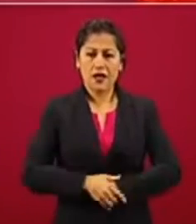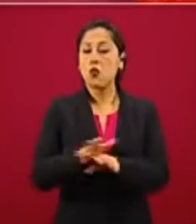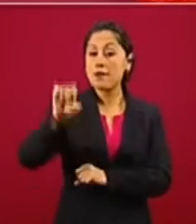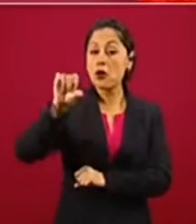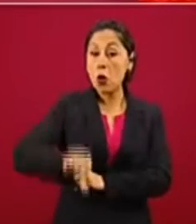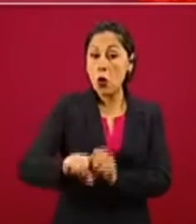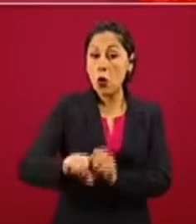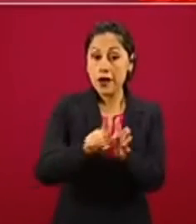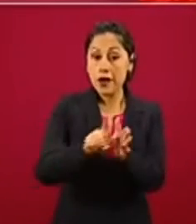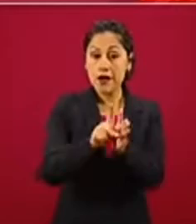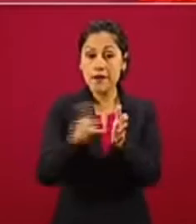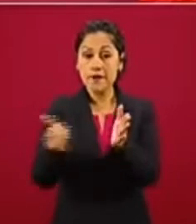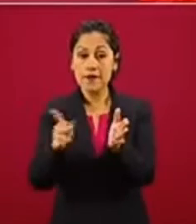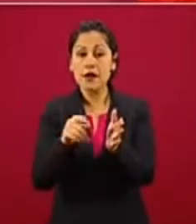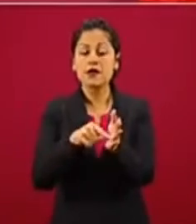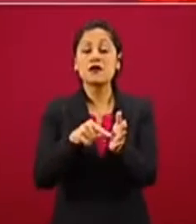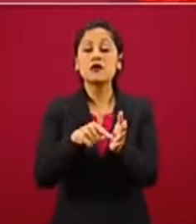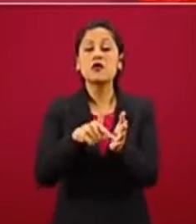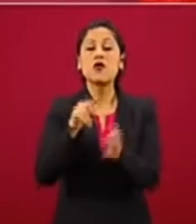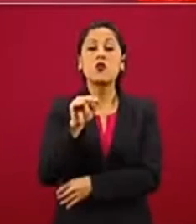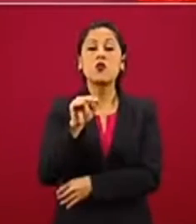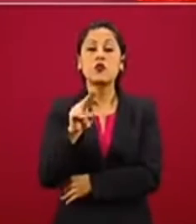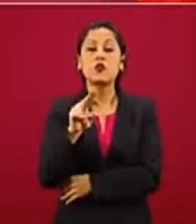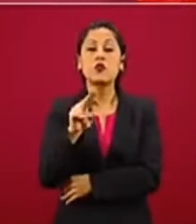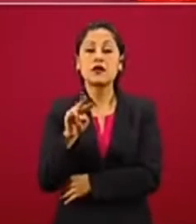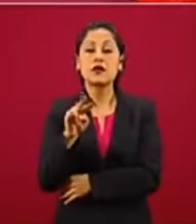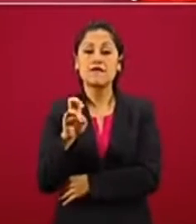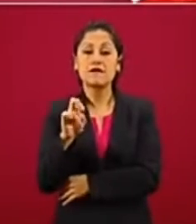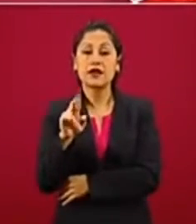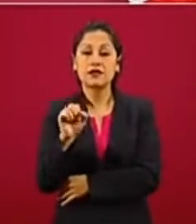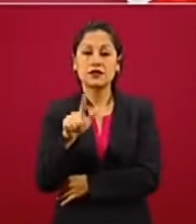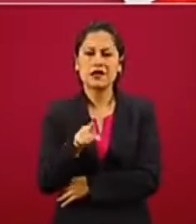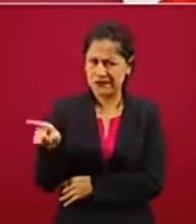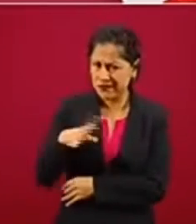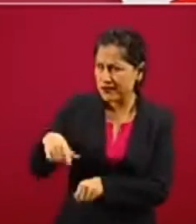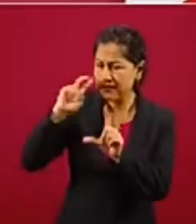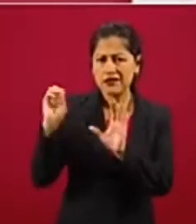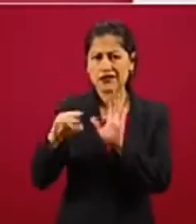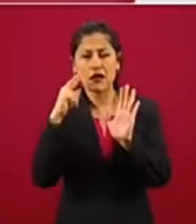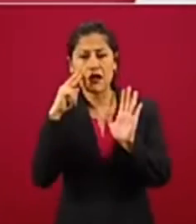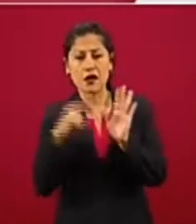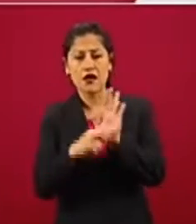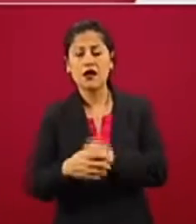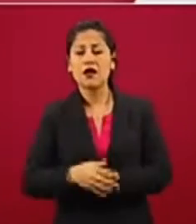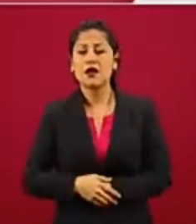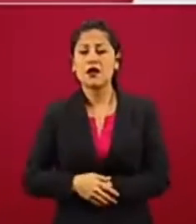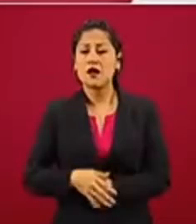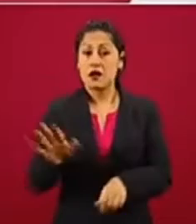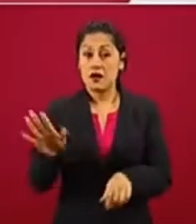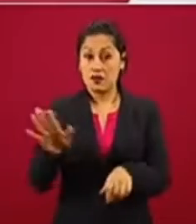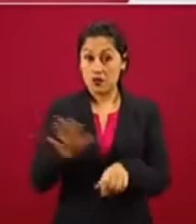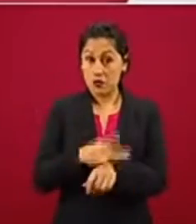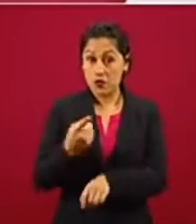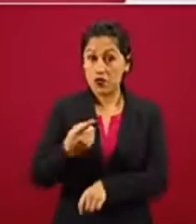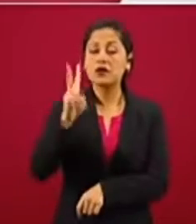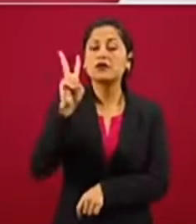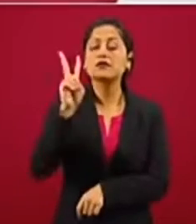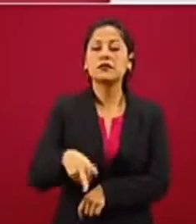no sé si la tienes. Es que es interesante todo esto, porque me enteré por el periódico. O